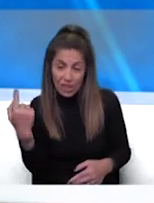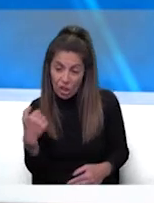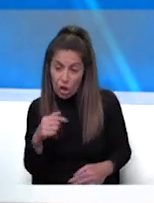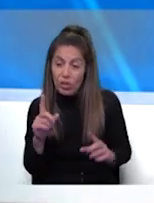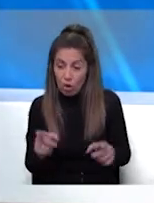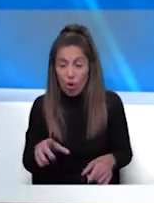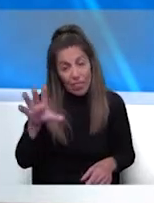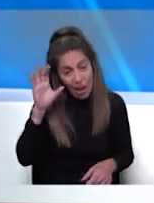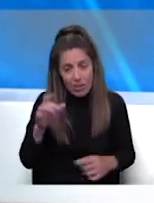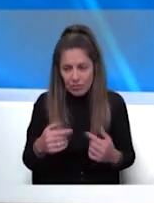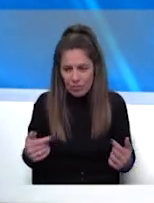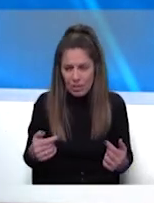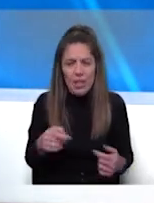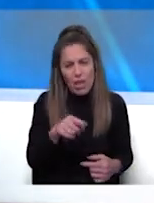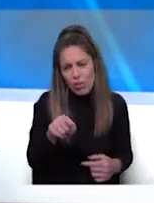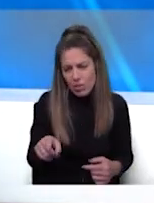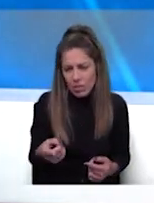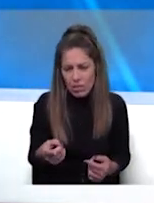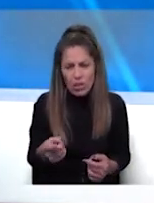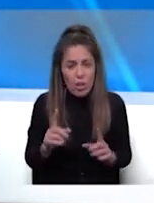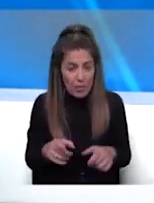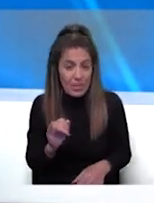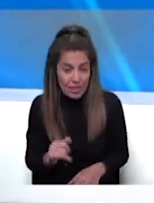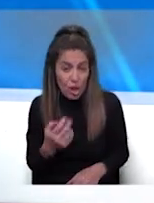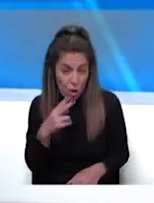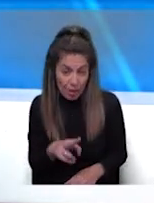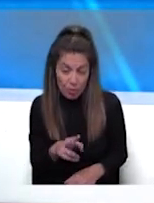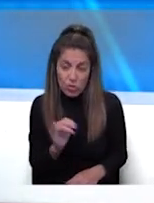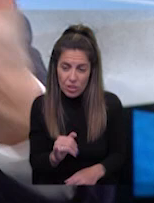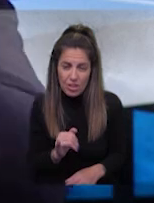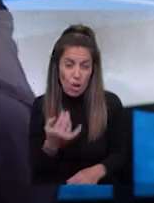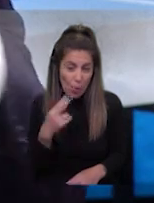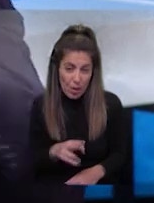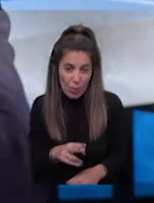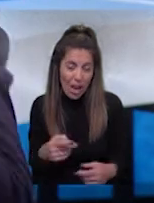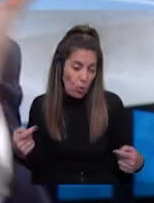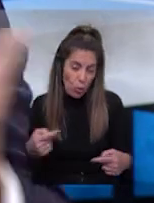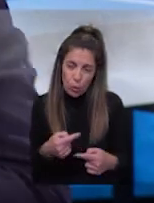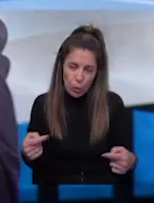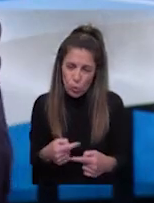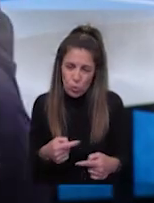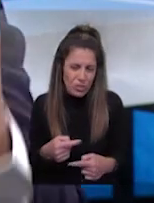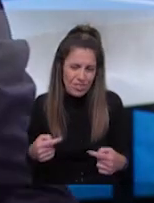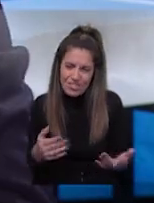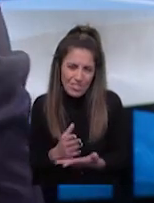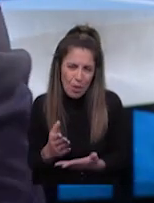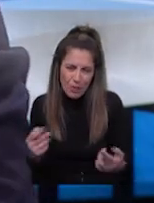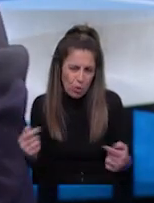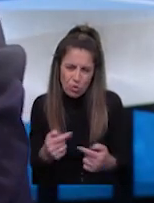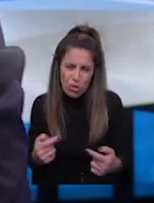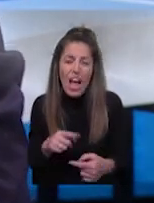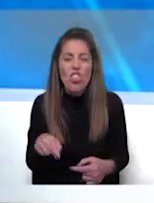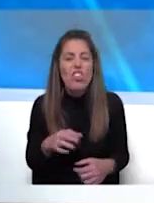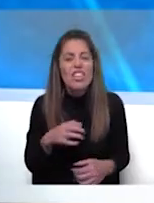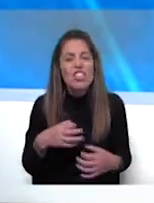pasó tal o cual cosa. Y pasó. De eso lo vemos, de hecho, ¿no? Lo vemos. Hay un cruce completo, claro, siempre, sí, ¿no? Bueno, o sea, ¿a dónde